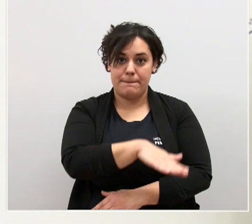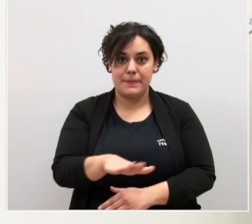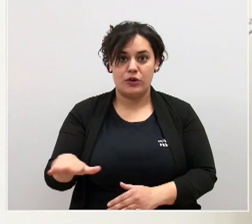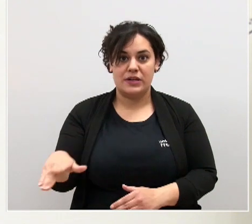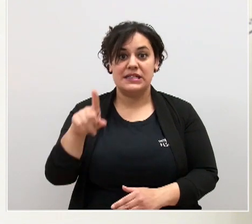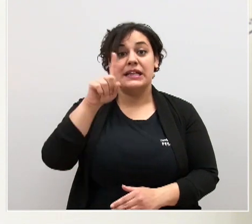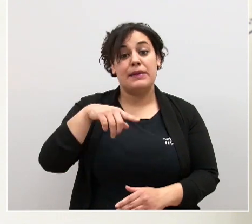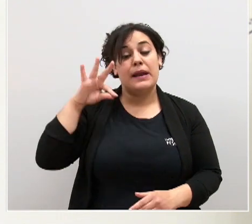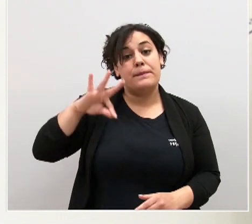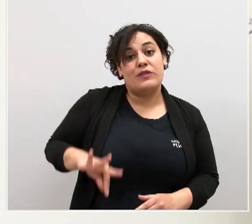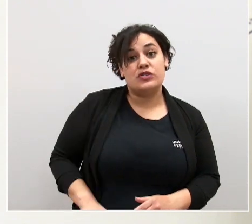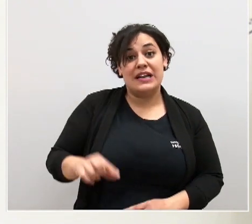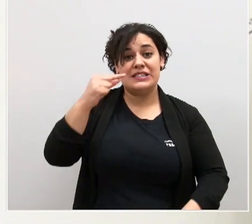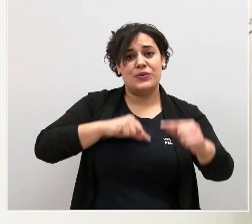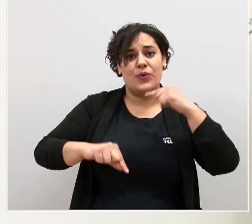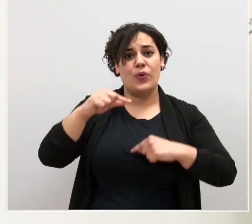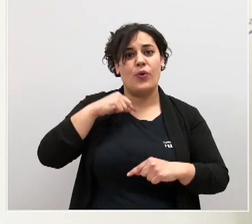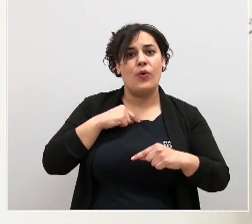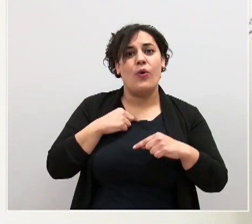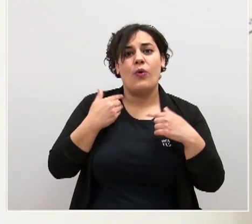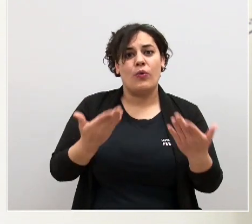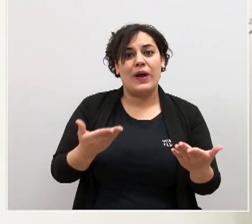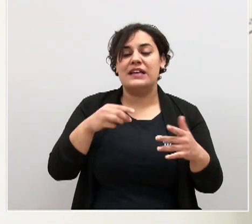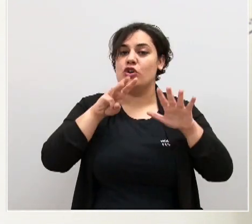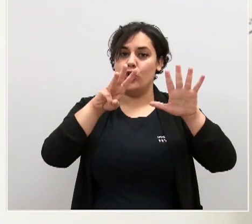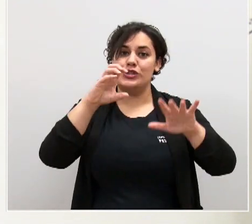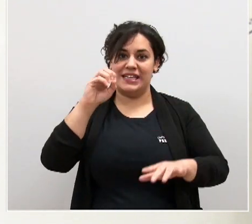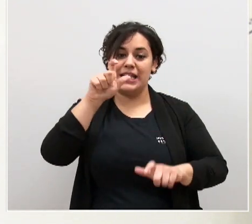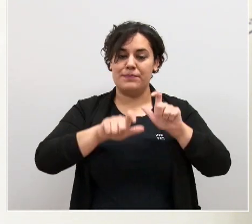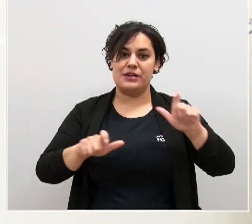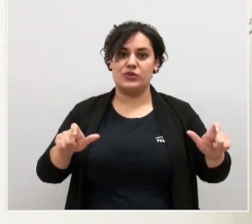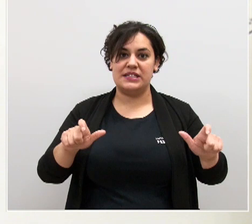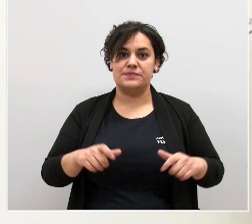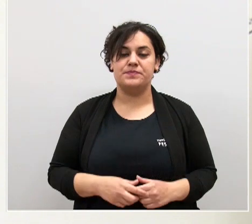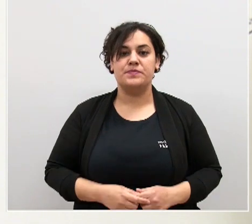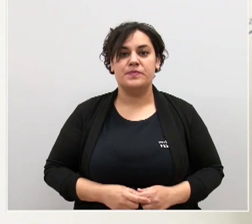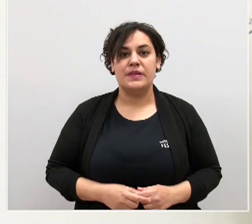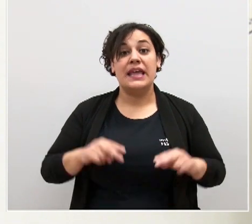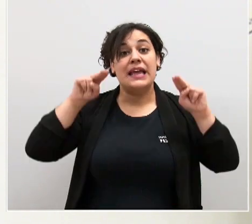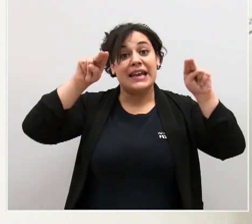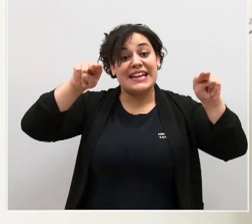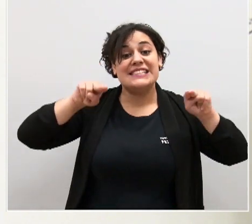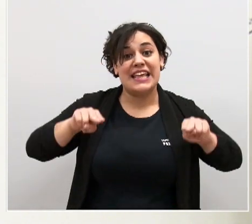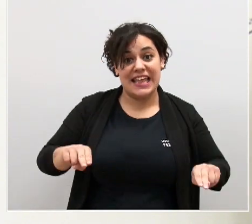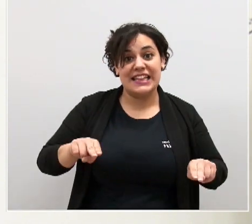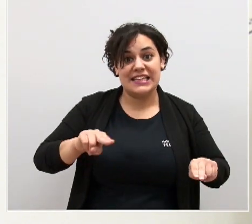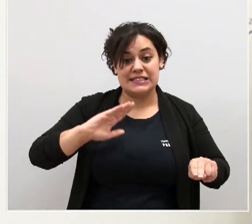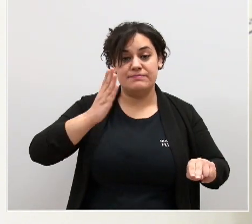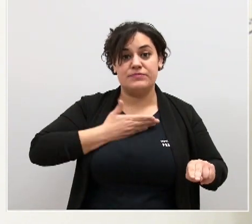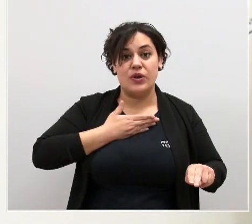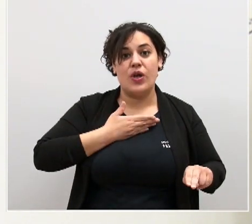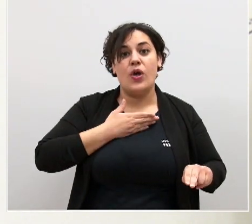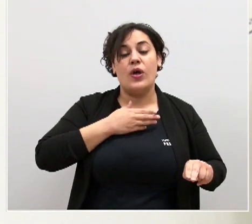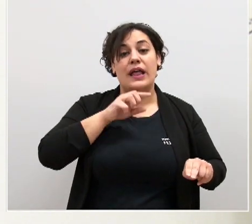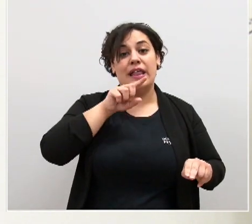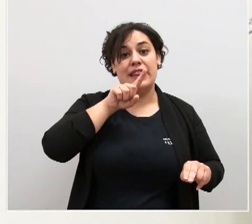por COVID-19, se mantienen cifras similares en 80, y respecto al número de residentes ascendía a 258 los